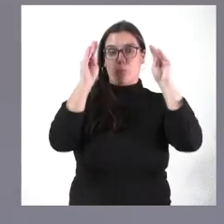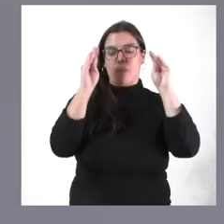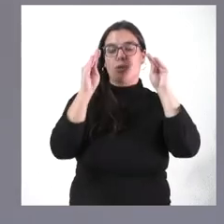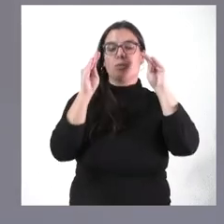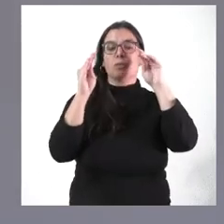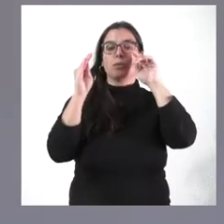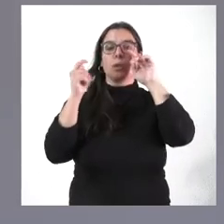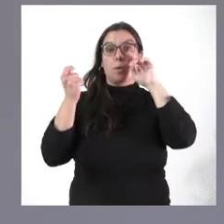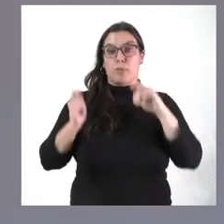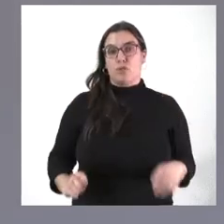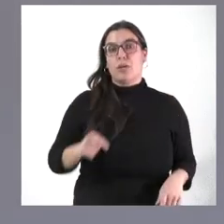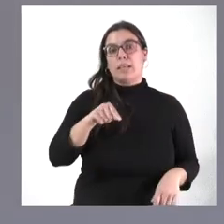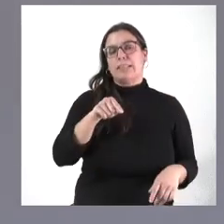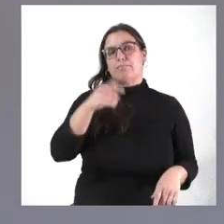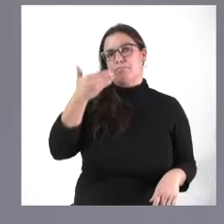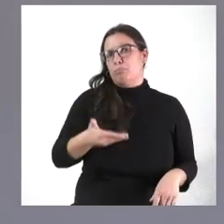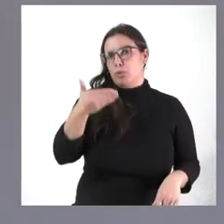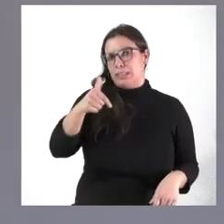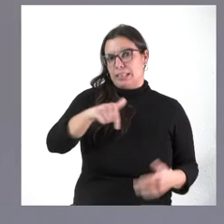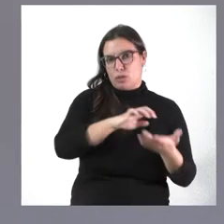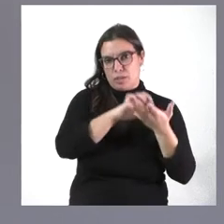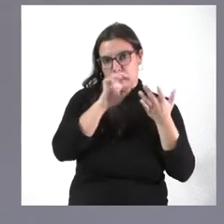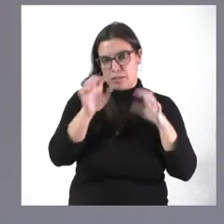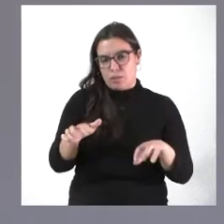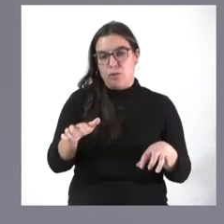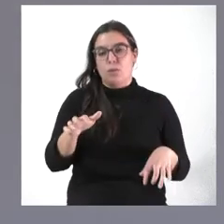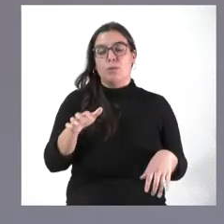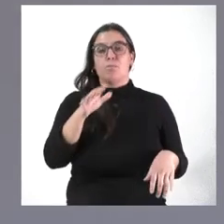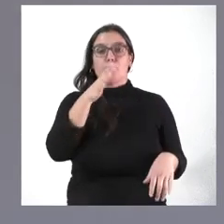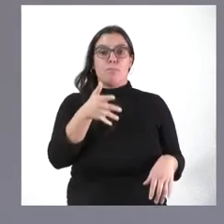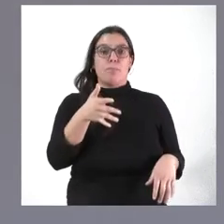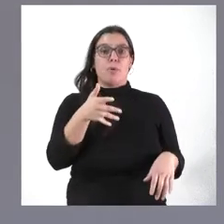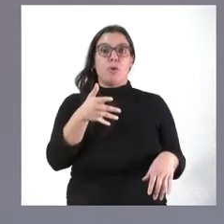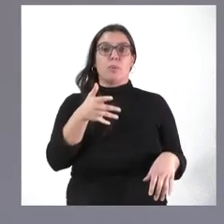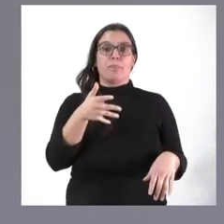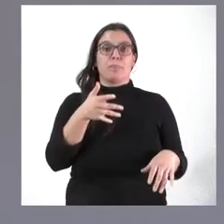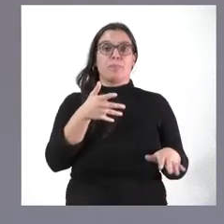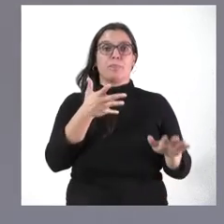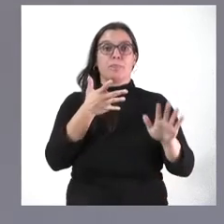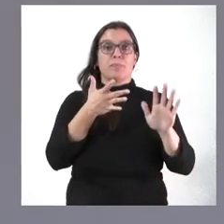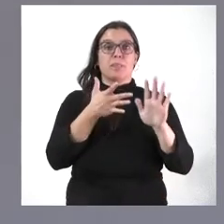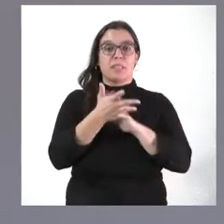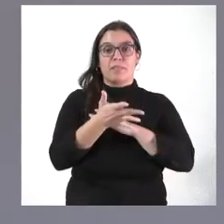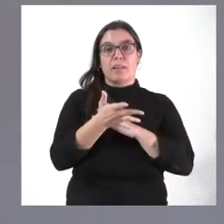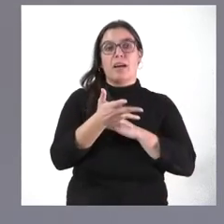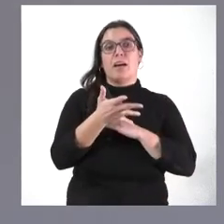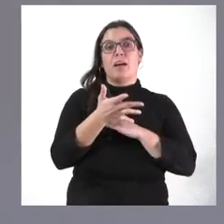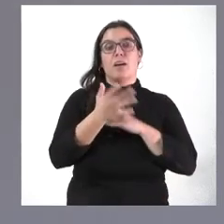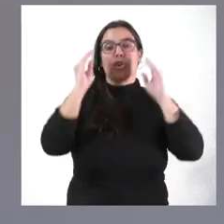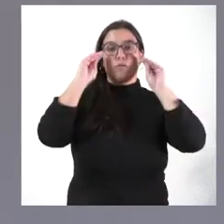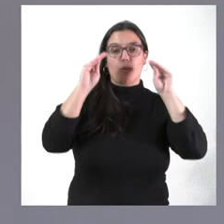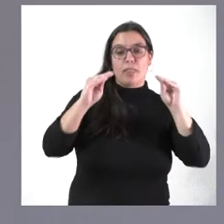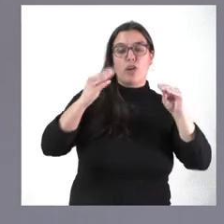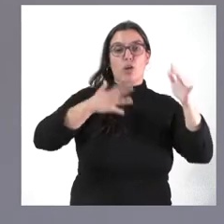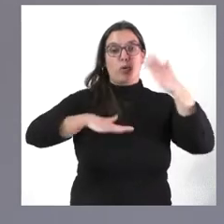importante en nuestra comunidad Autónoma no por el hecho de que seamos la comunidad Autónoma con mayor formación y cualificación